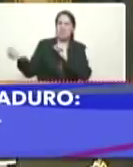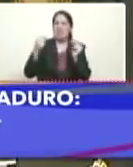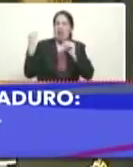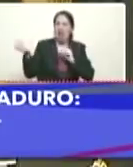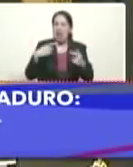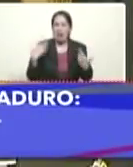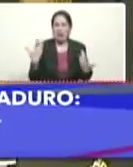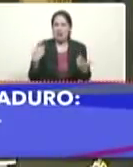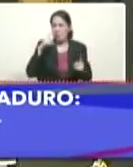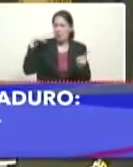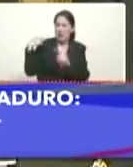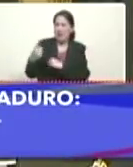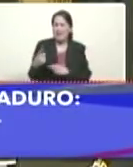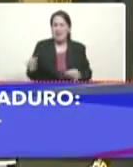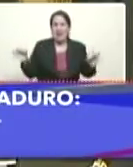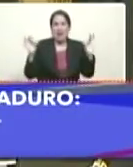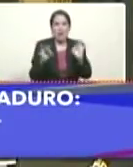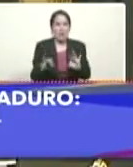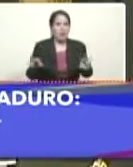nadie